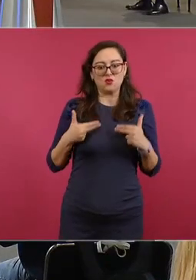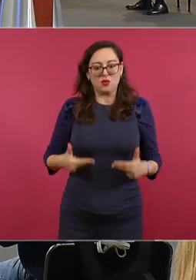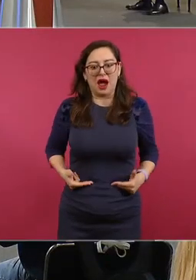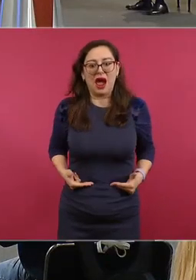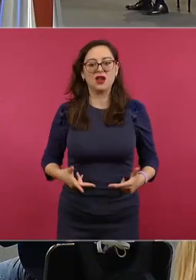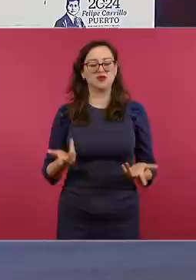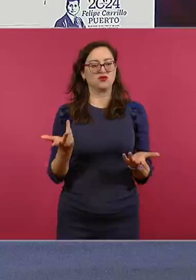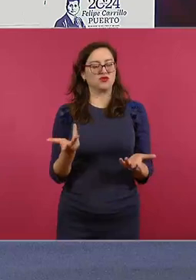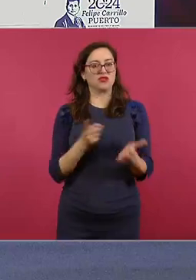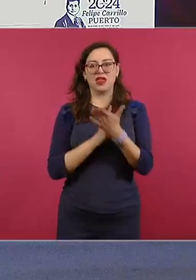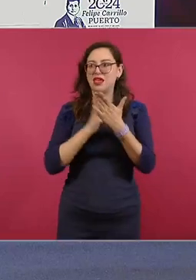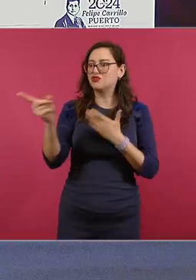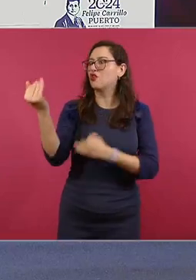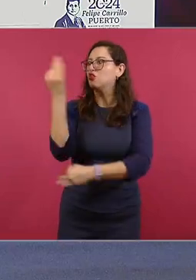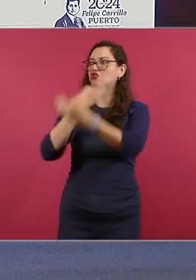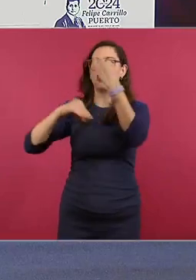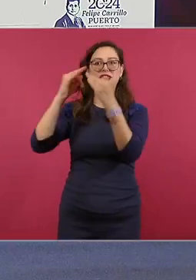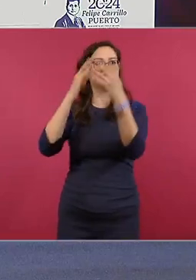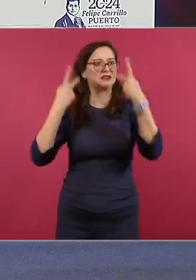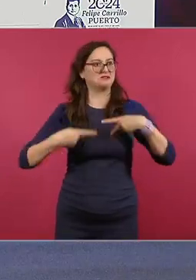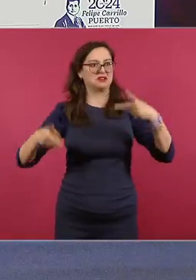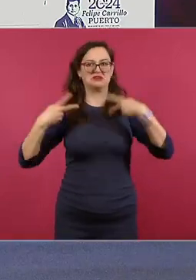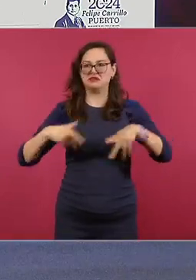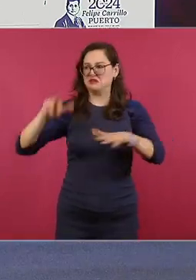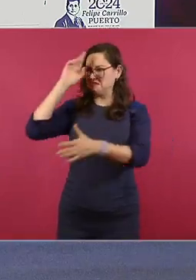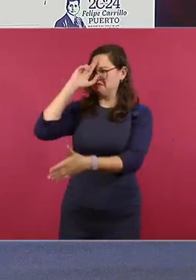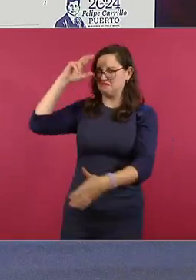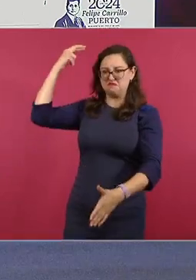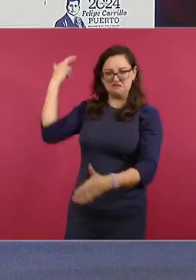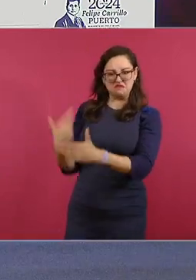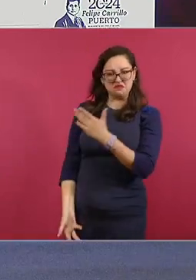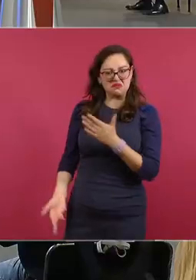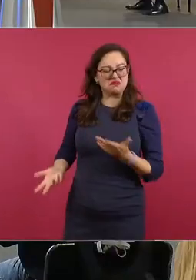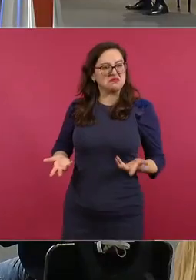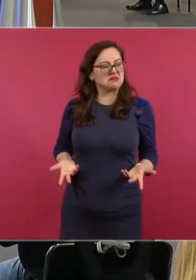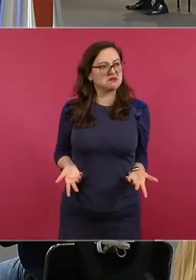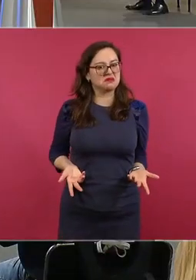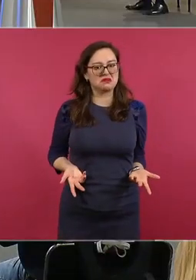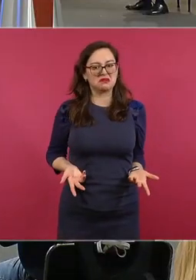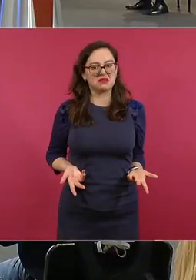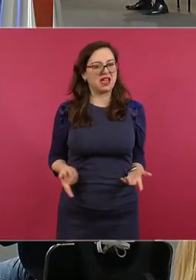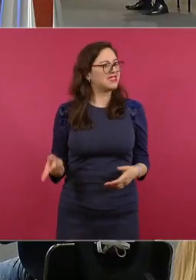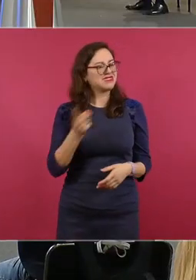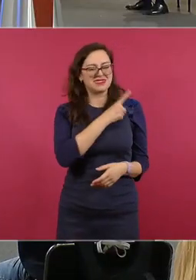derechos universales. Es una medida